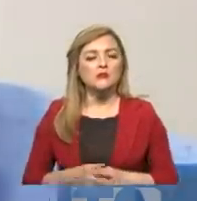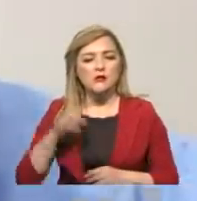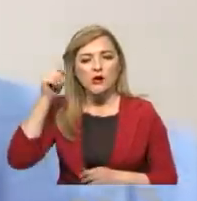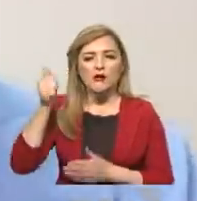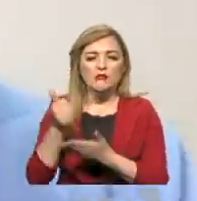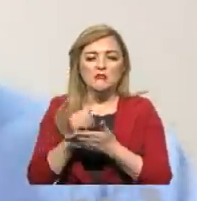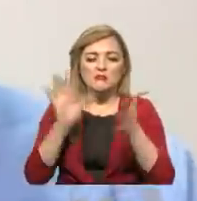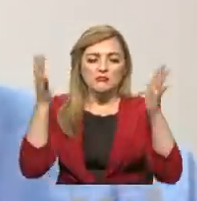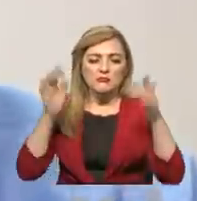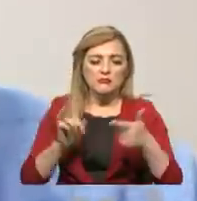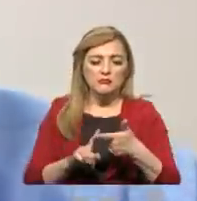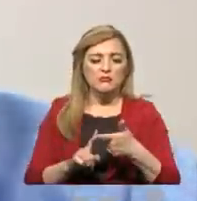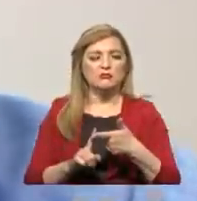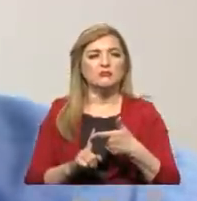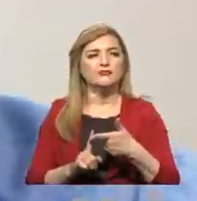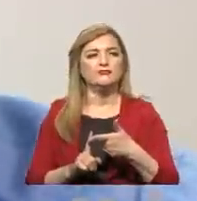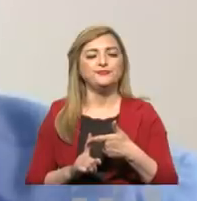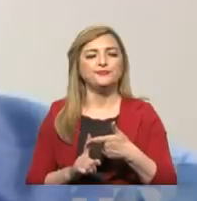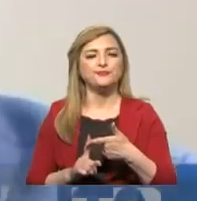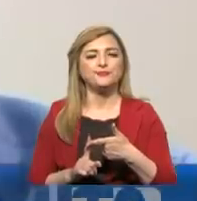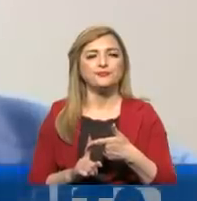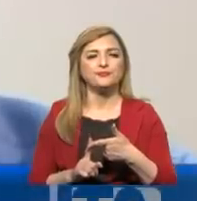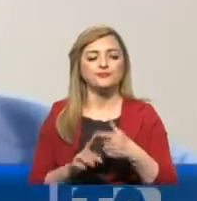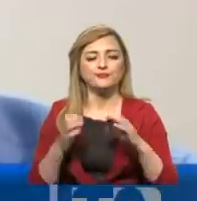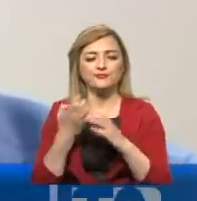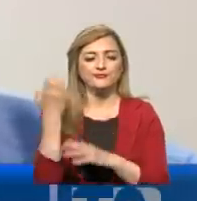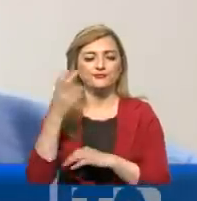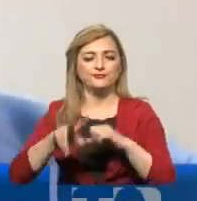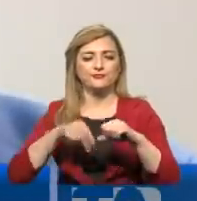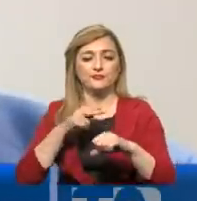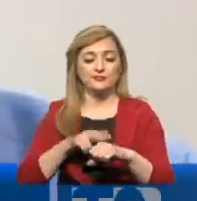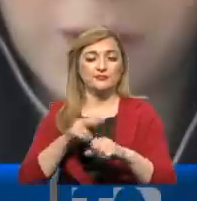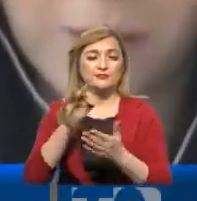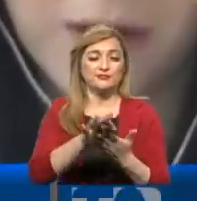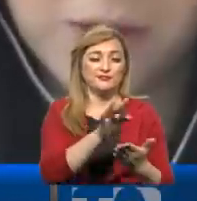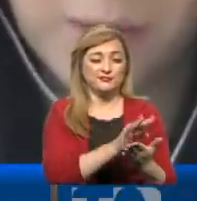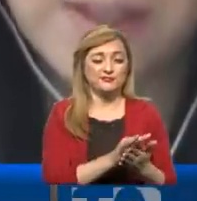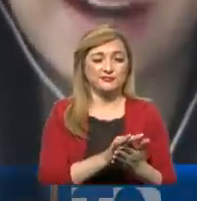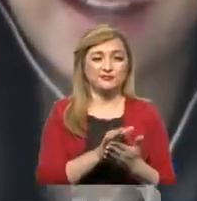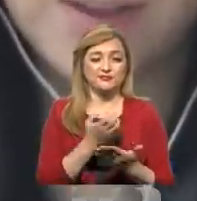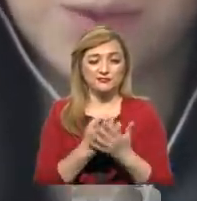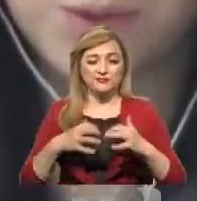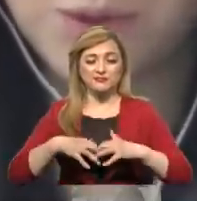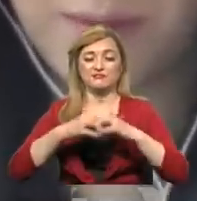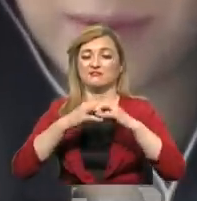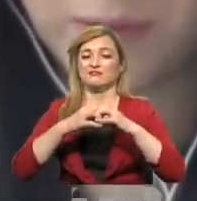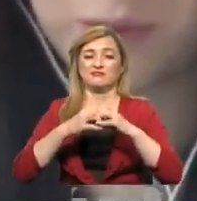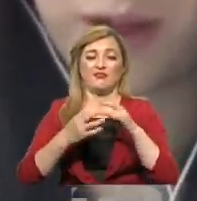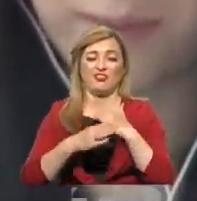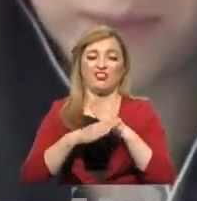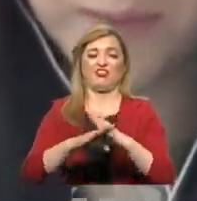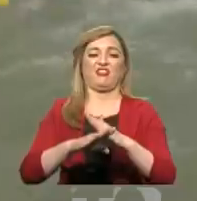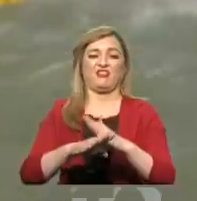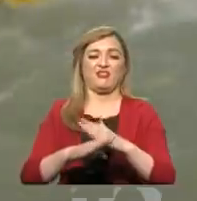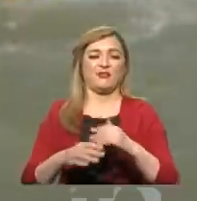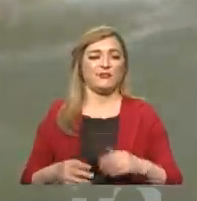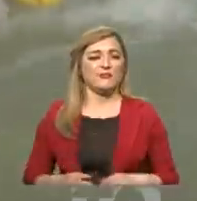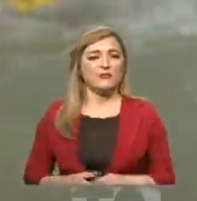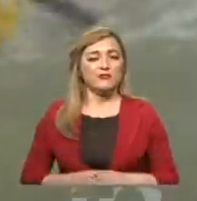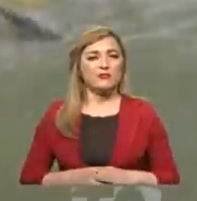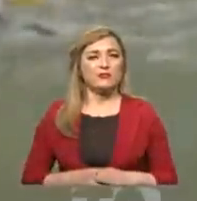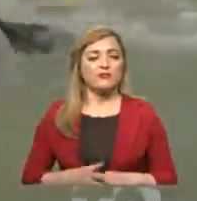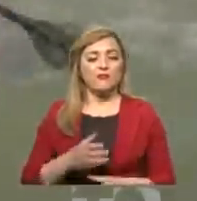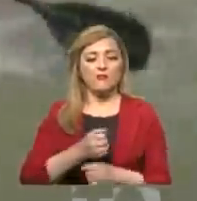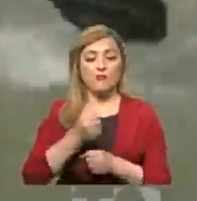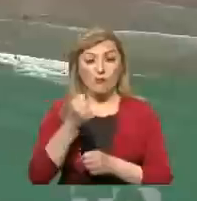ayuda. Las medidas que ponen los COE cantonales frenan la reactivación. Desde la Federación de Cámaras de Turismo del Ecuador sostienen